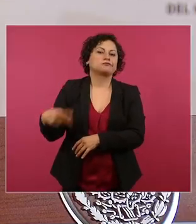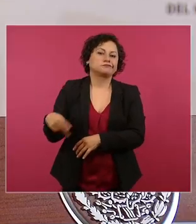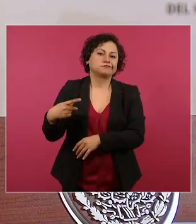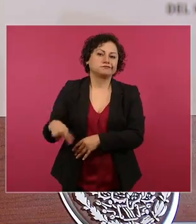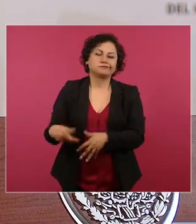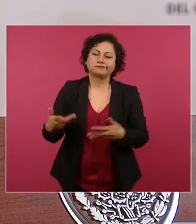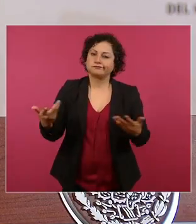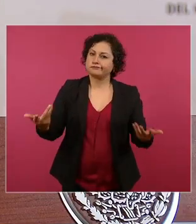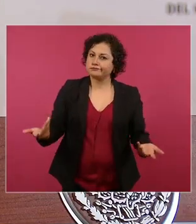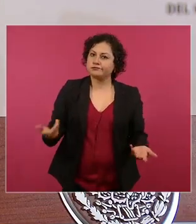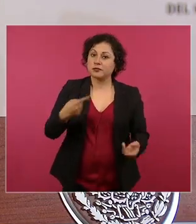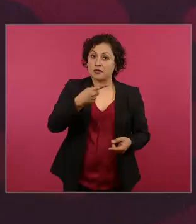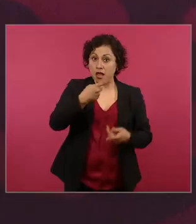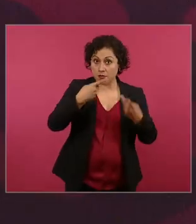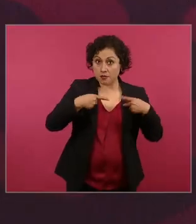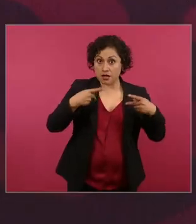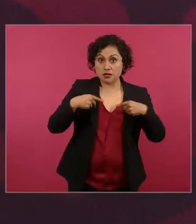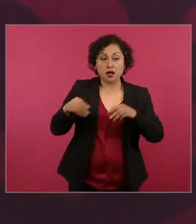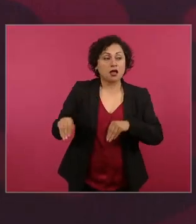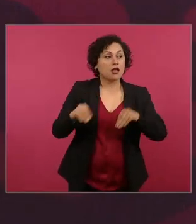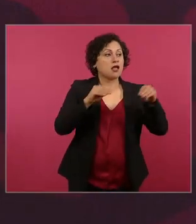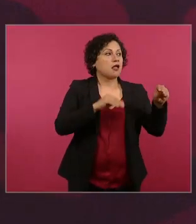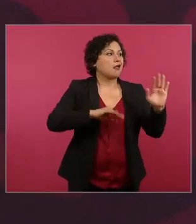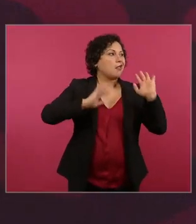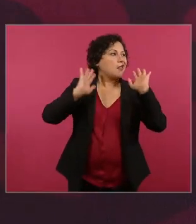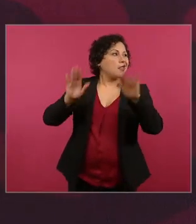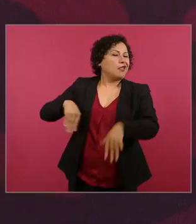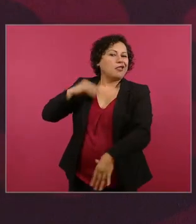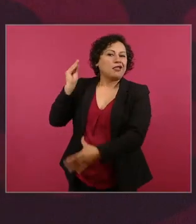no quieren abandonar la vida comunitaria.